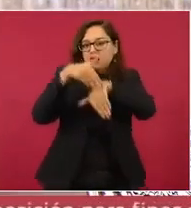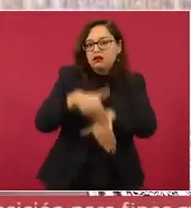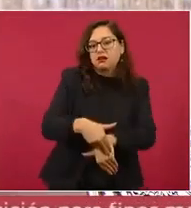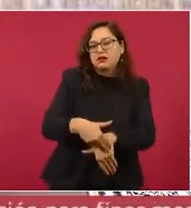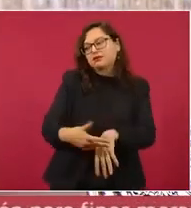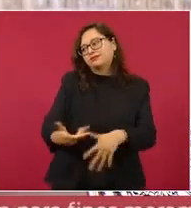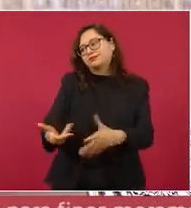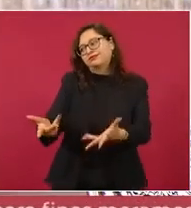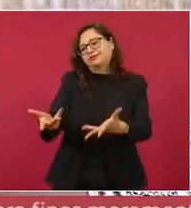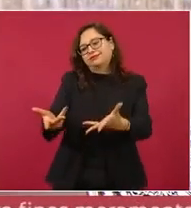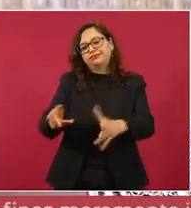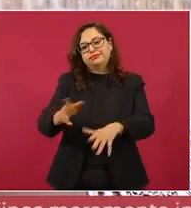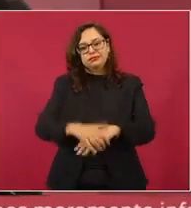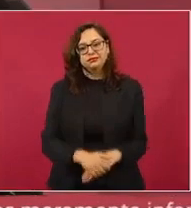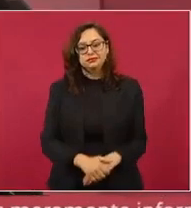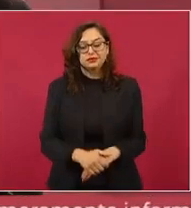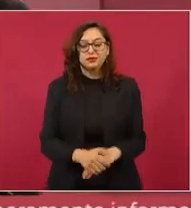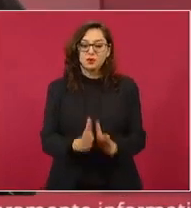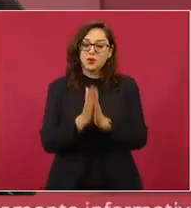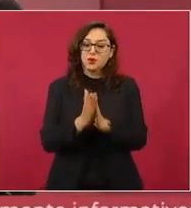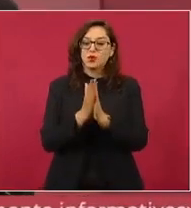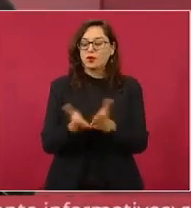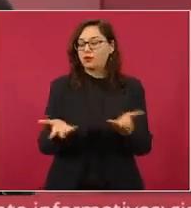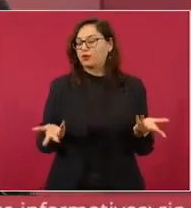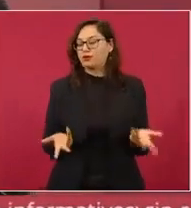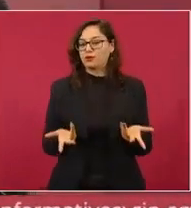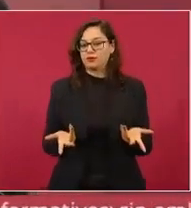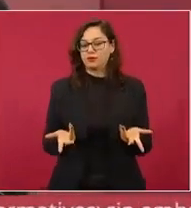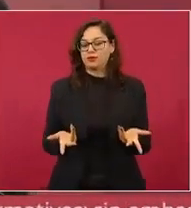porque los conservadores quisieran